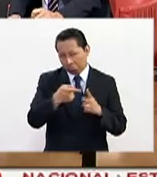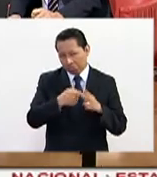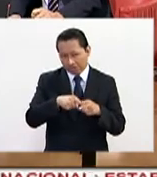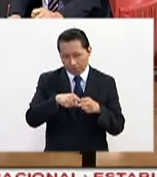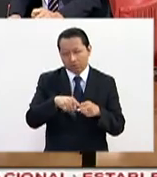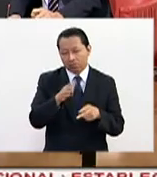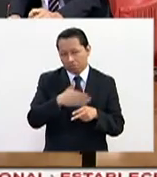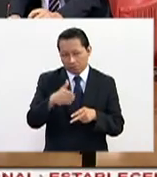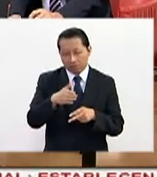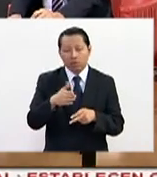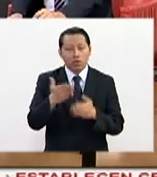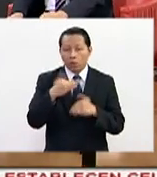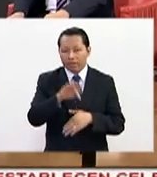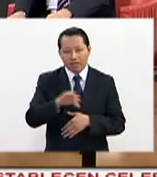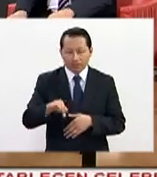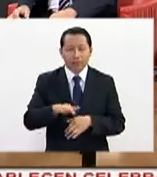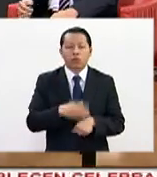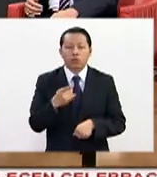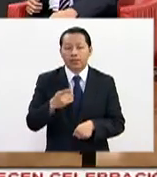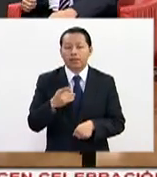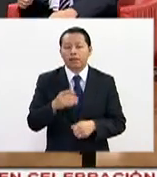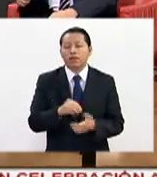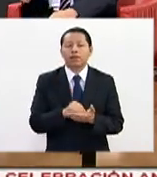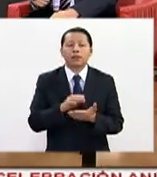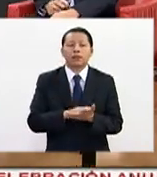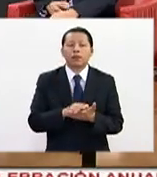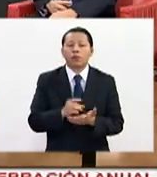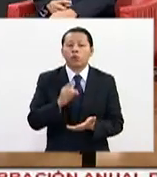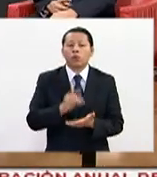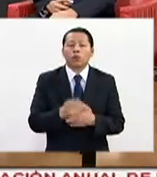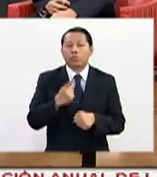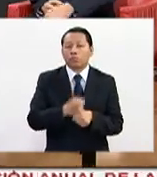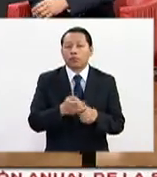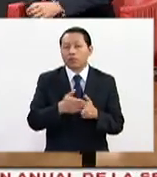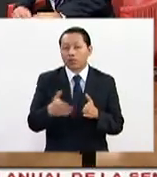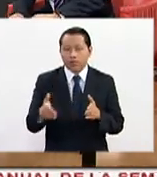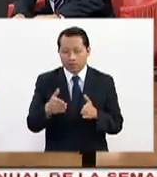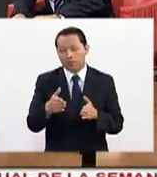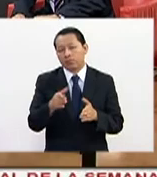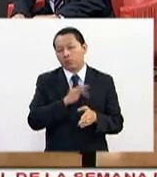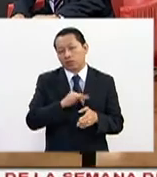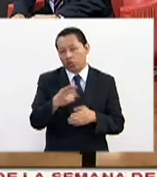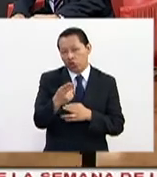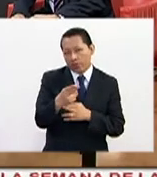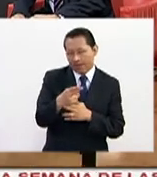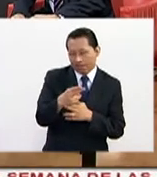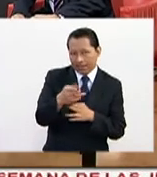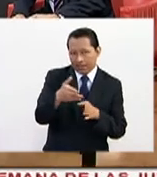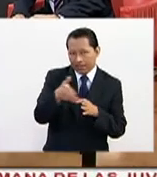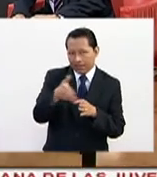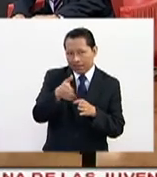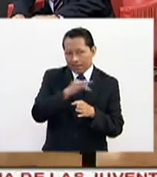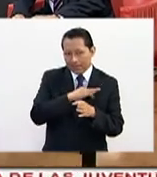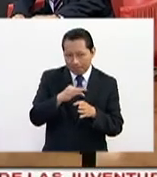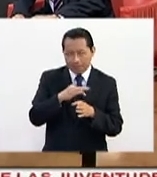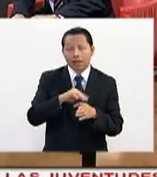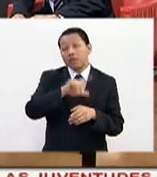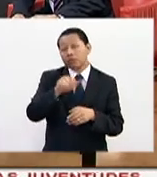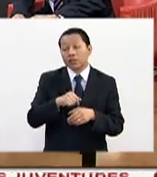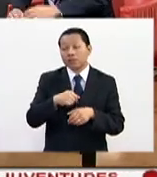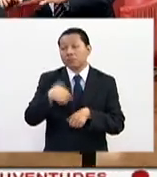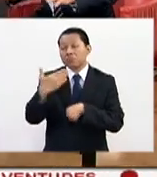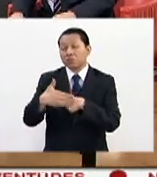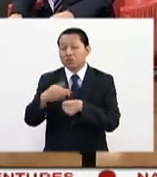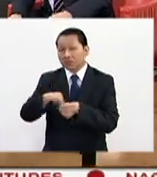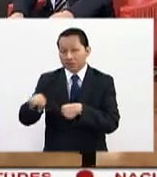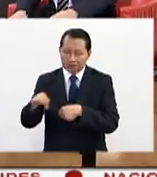hay una fecha establecida debido a que solamente se estableció la primera etapa, que es el 26 de noviembre. Será el Consejo de Estado quien llame a la segunda etapa. Y eso aún no